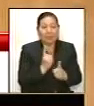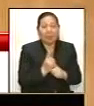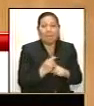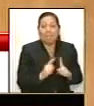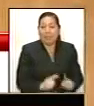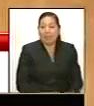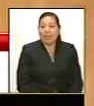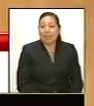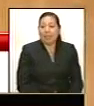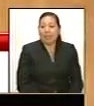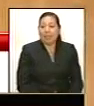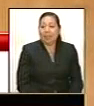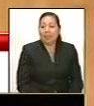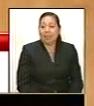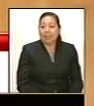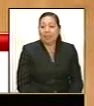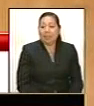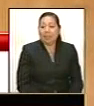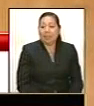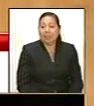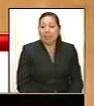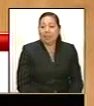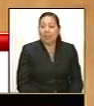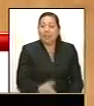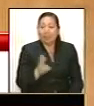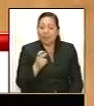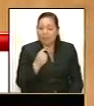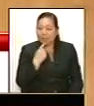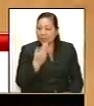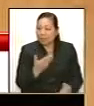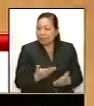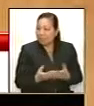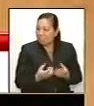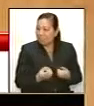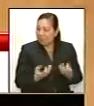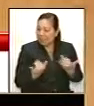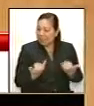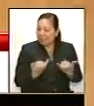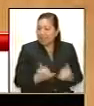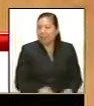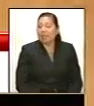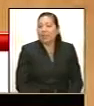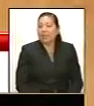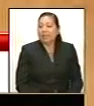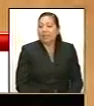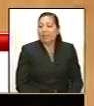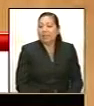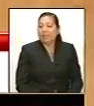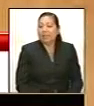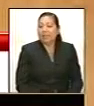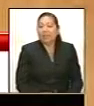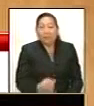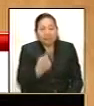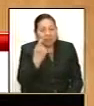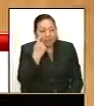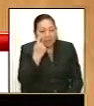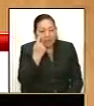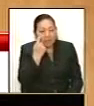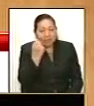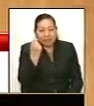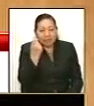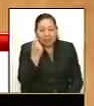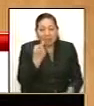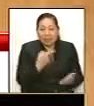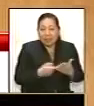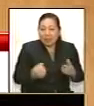uno de los primordiales que os escucho y coincidimos bastante de acá es de saber esto, ¿no? Conocer, uno entender que es